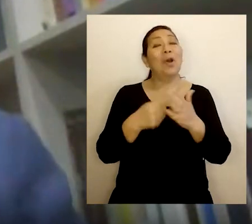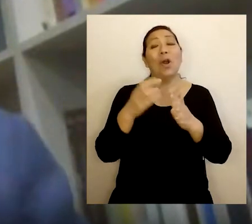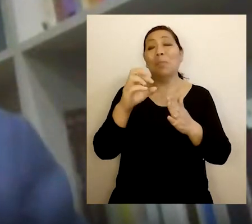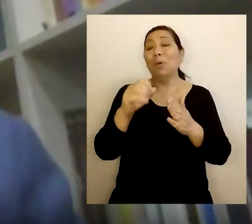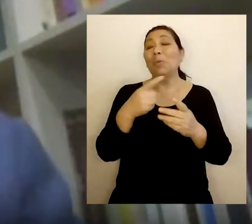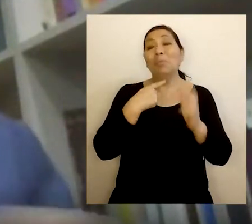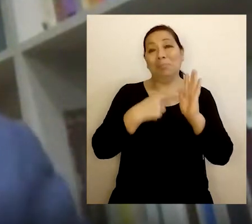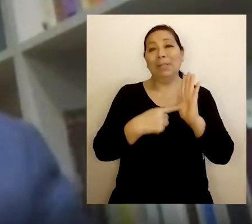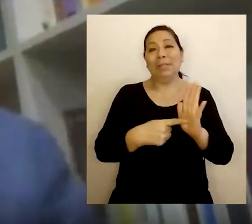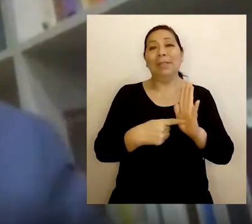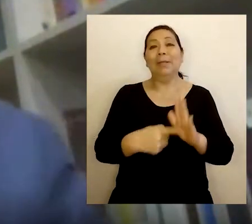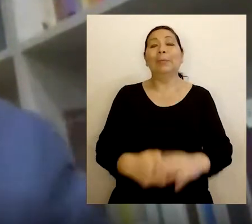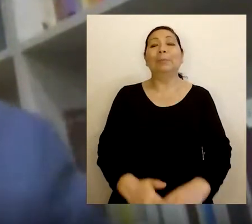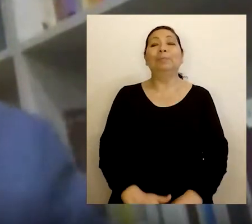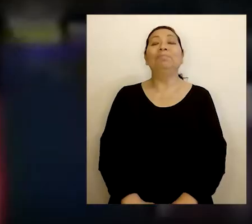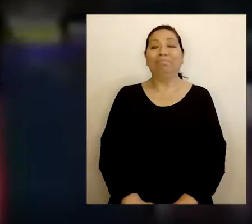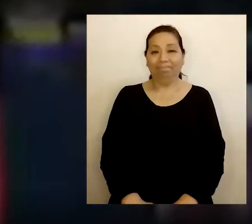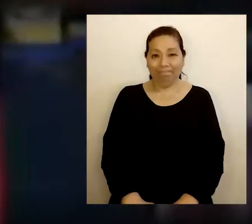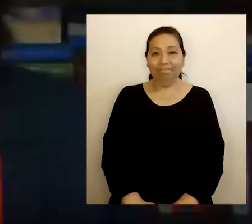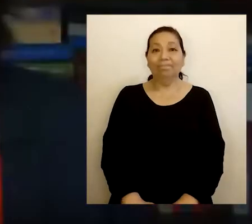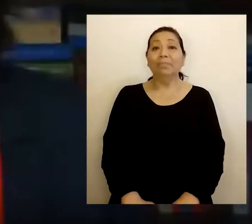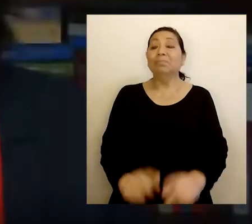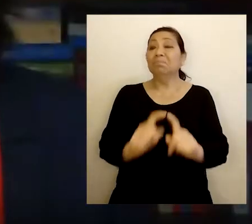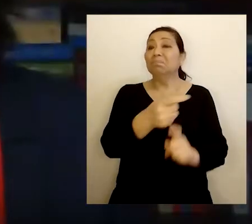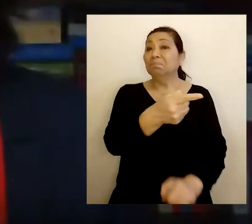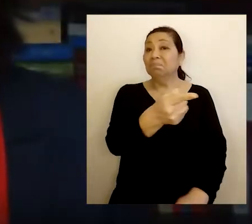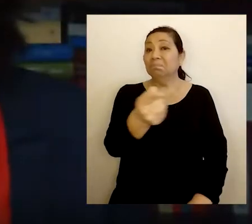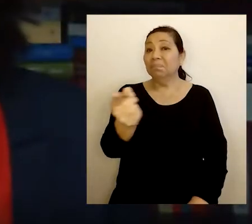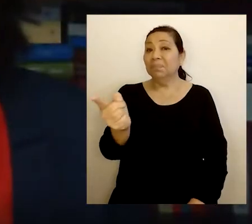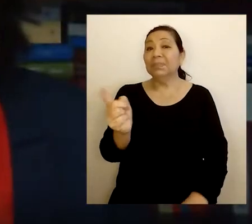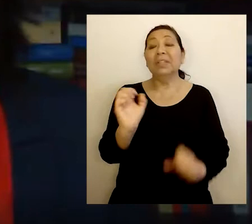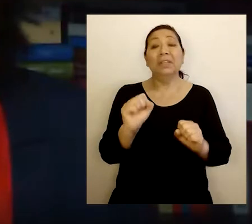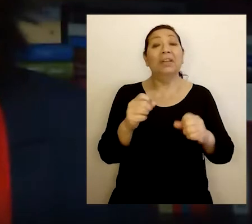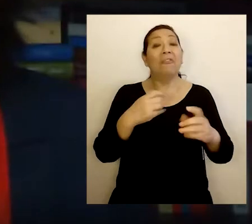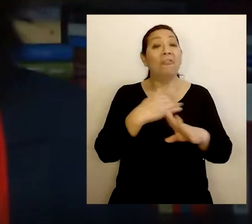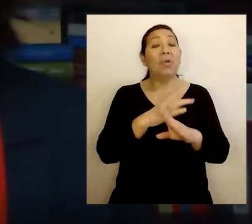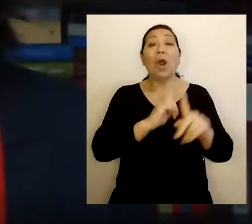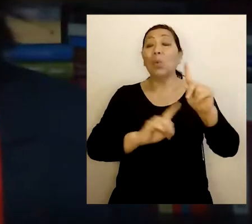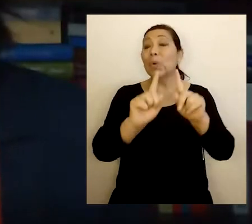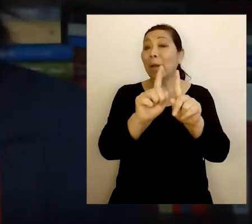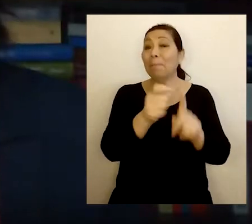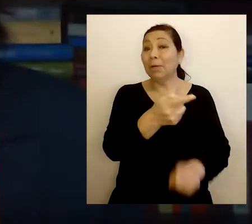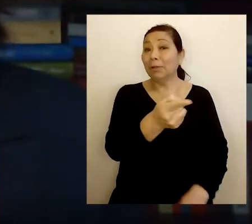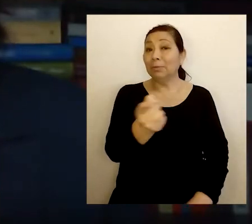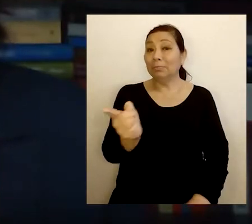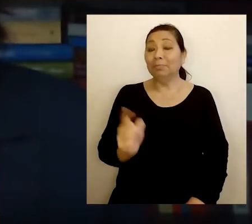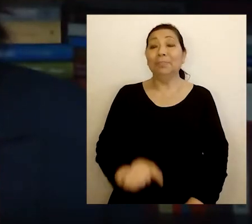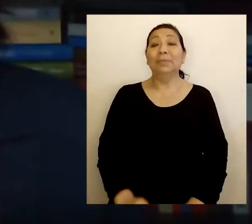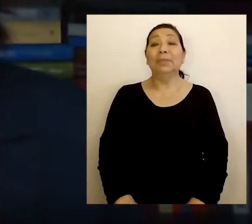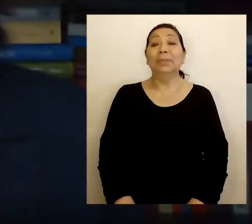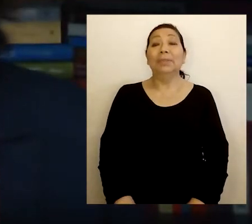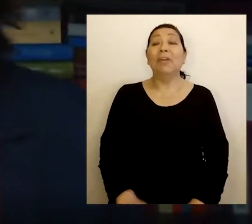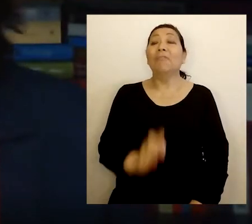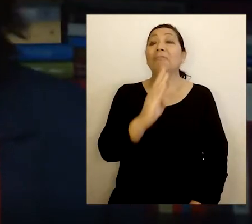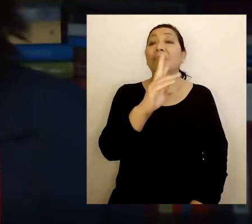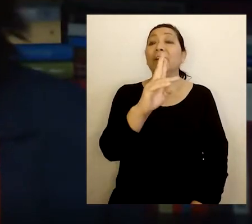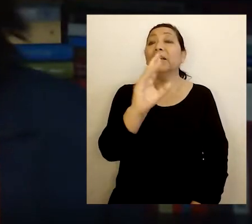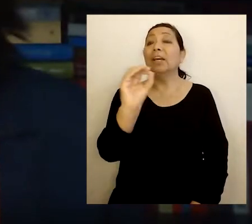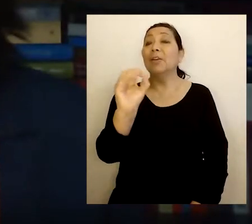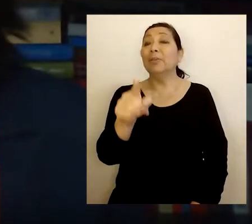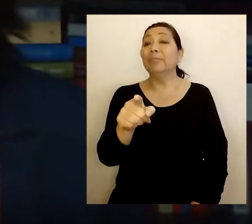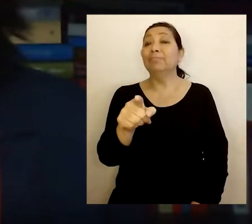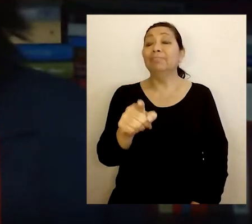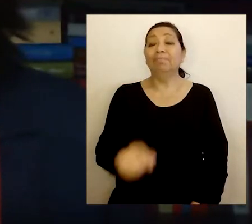corpus presentado. Muy bien, se consulta a los señores magistrados si formularán algunas preguntas. Magistrado Ferrero.